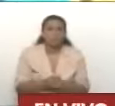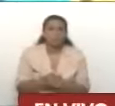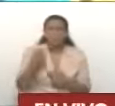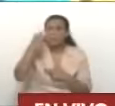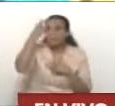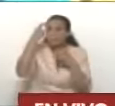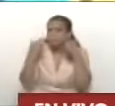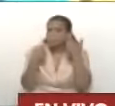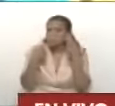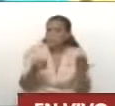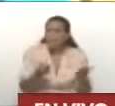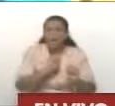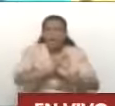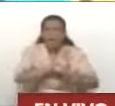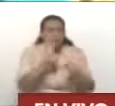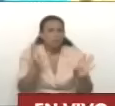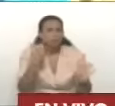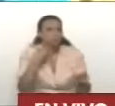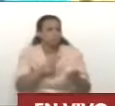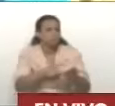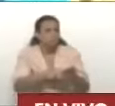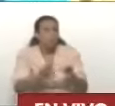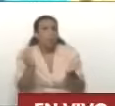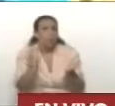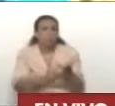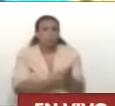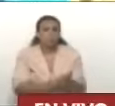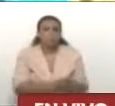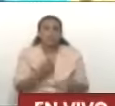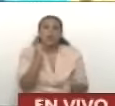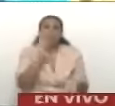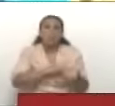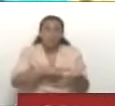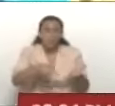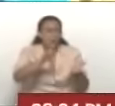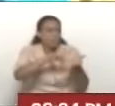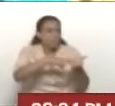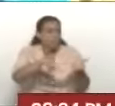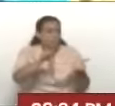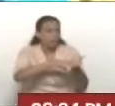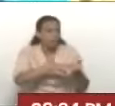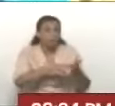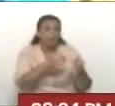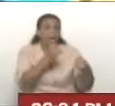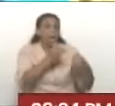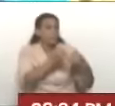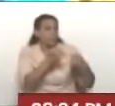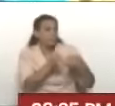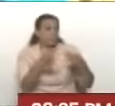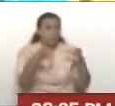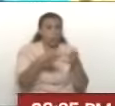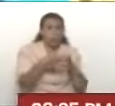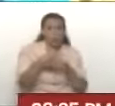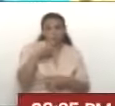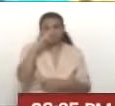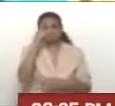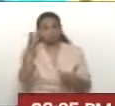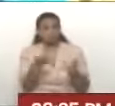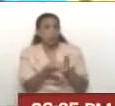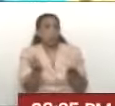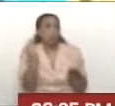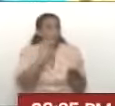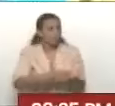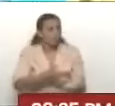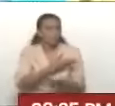Chávez. Se lo digo con el pueblo. Se lo digo y se lo repito. Apellidos y títeres ni uno ni el otro